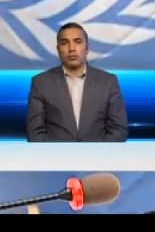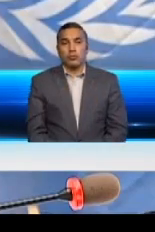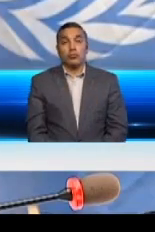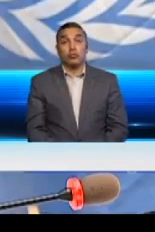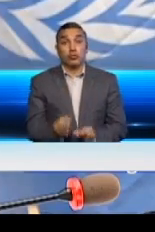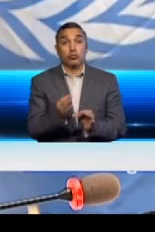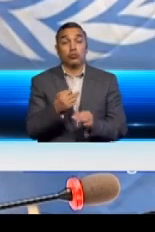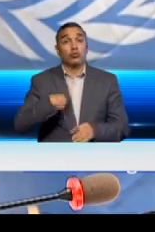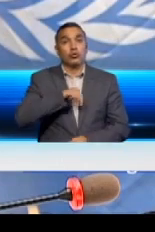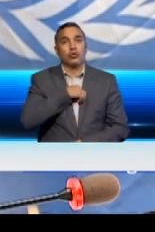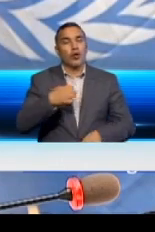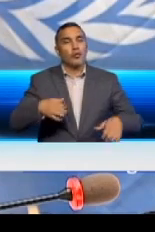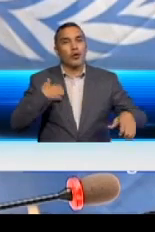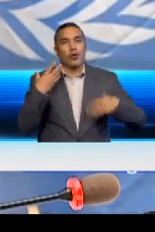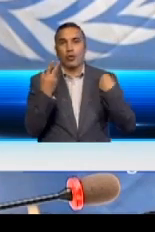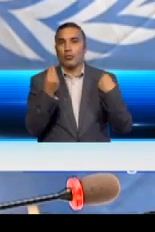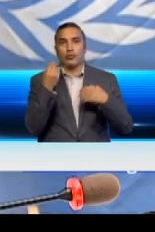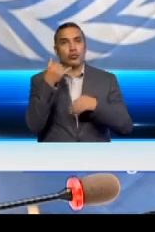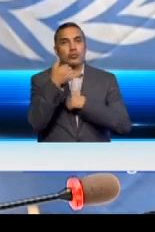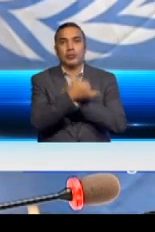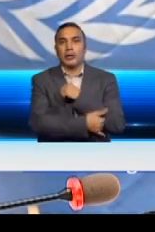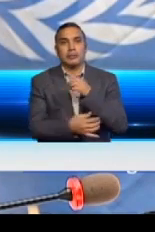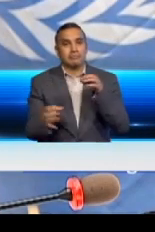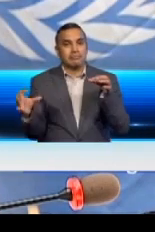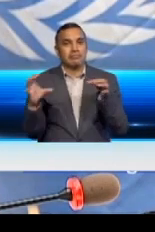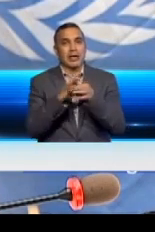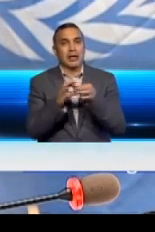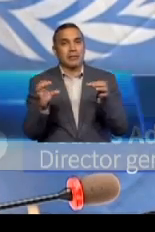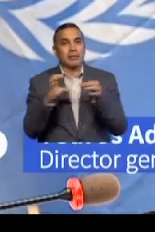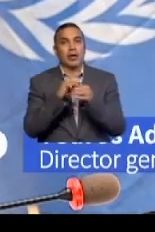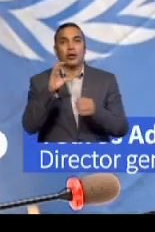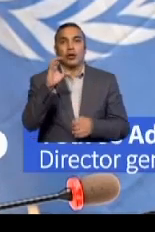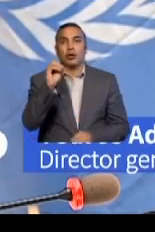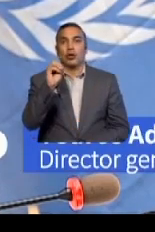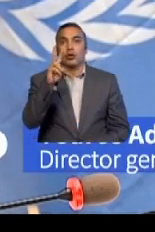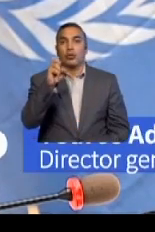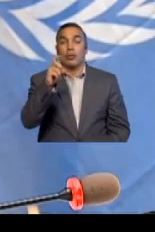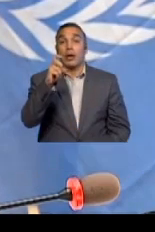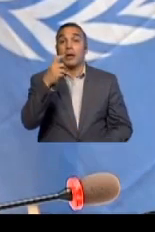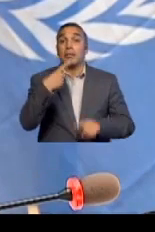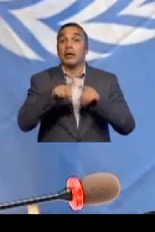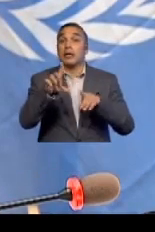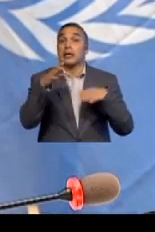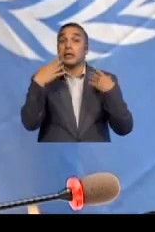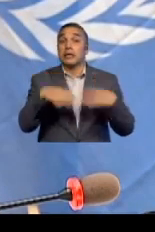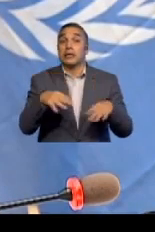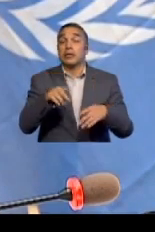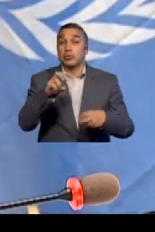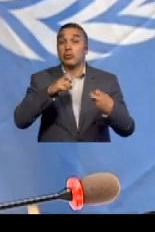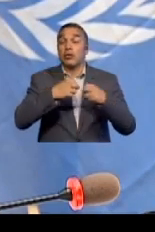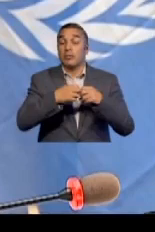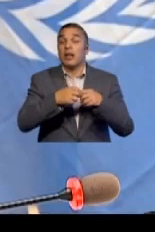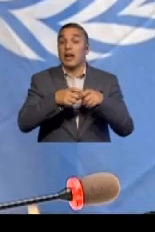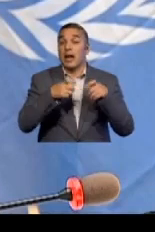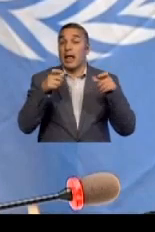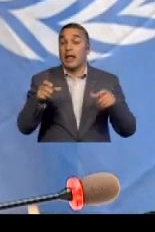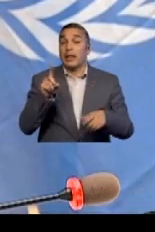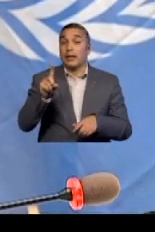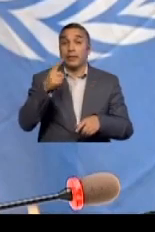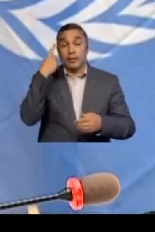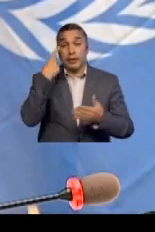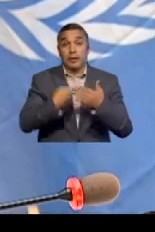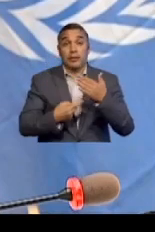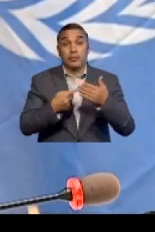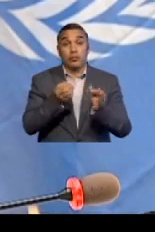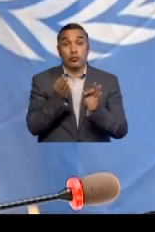Nos emociona ver a una gran cantidad de países adherirse al dispositivo COVAX, pero nos enfrentamos a retos desalentadores. Para que el